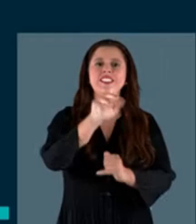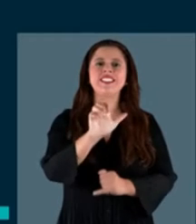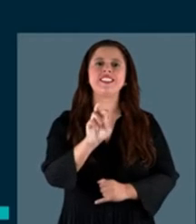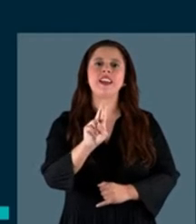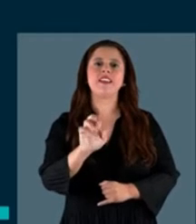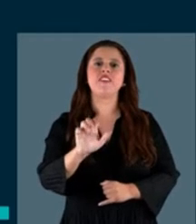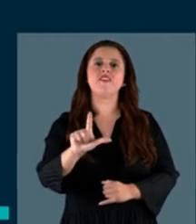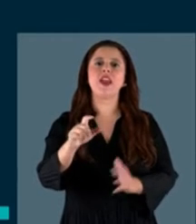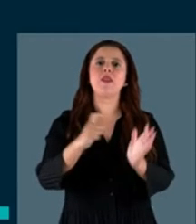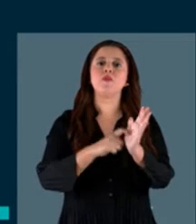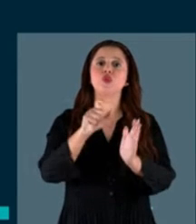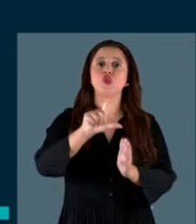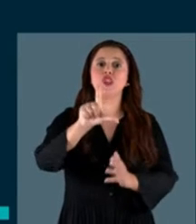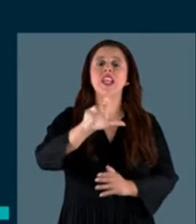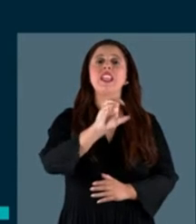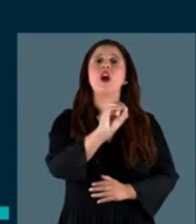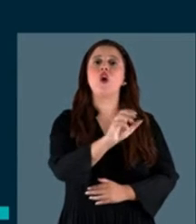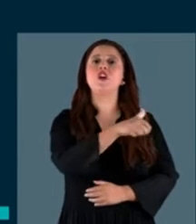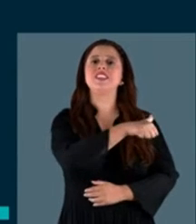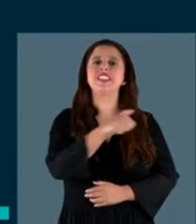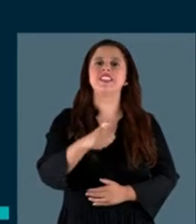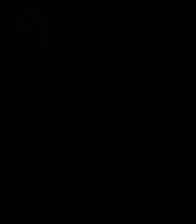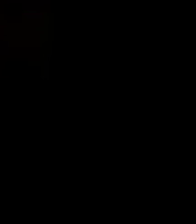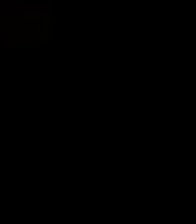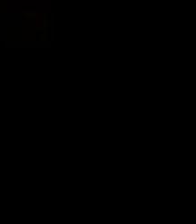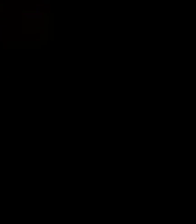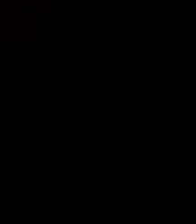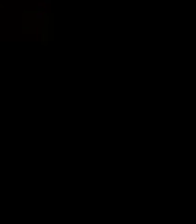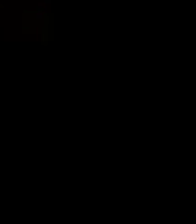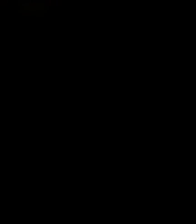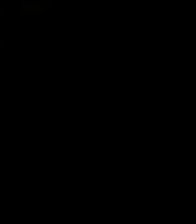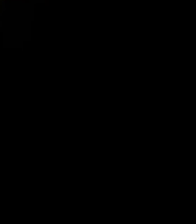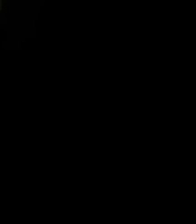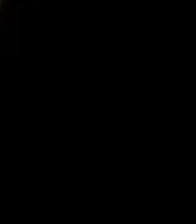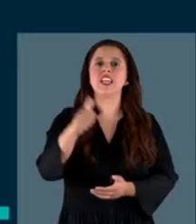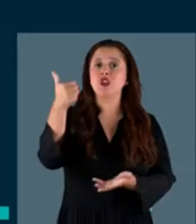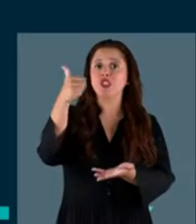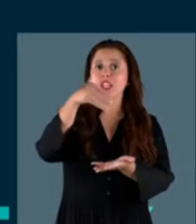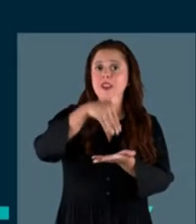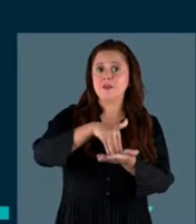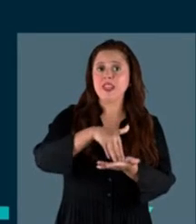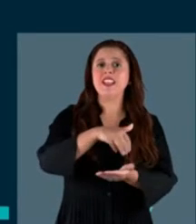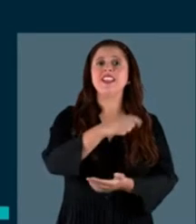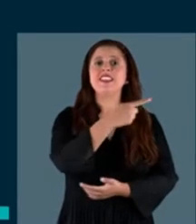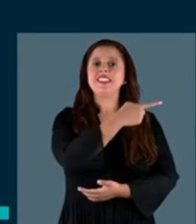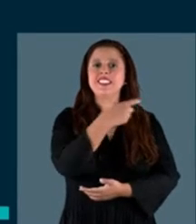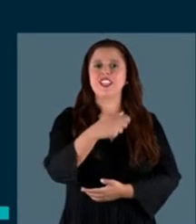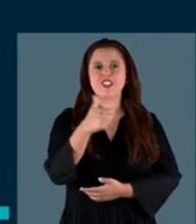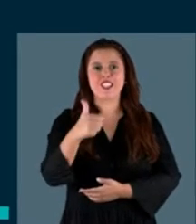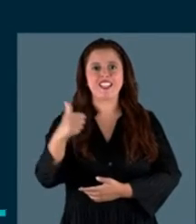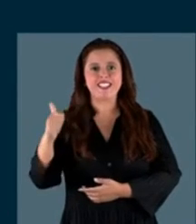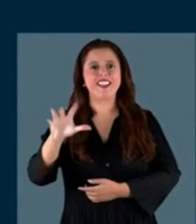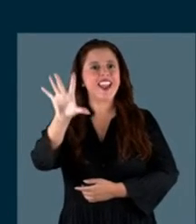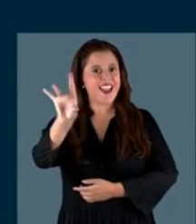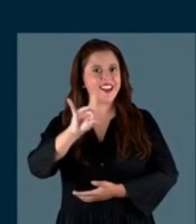o alcaldesa pone su fuerza, corazón y... ¡fua! Sin embargo, el electorado